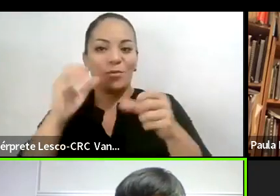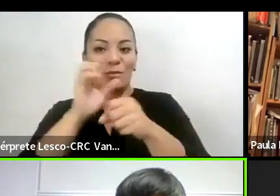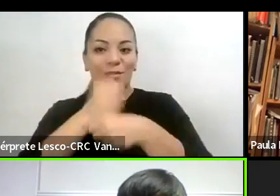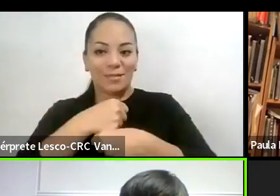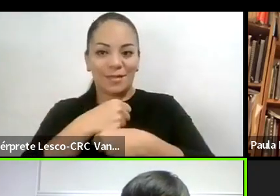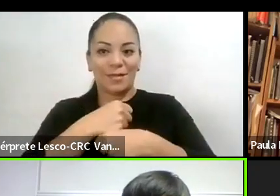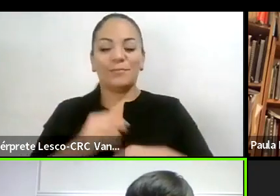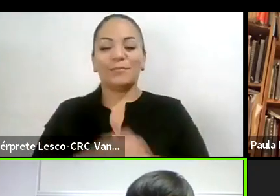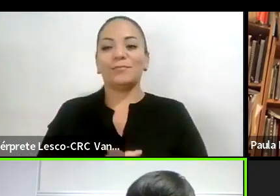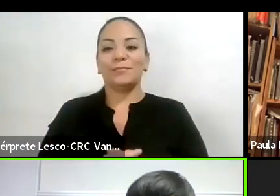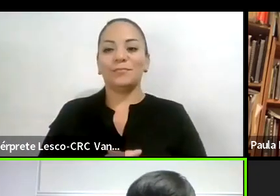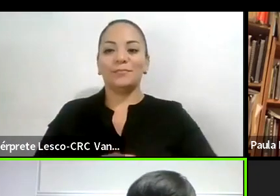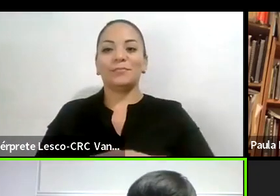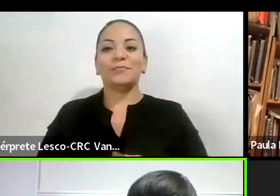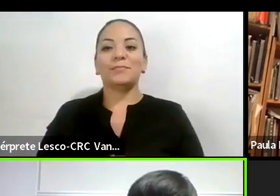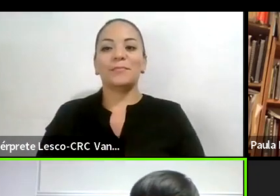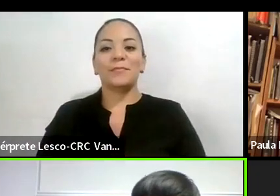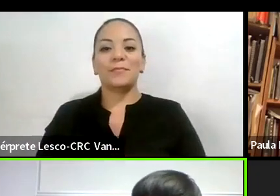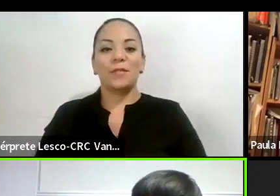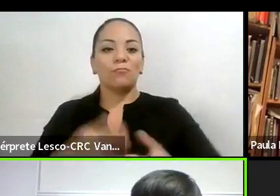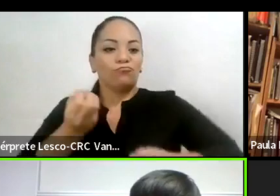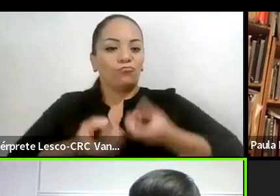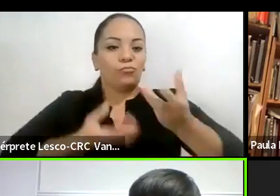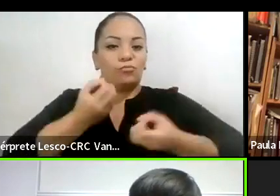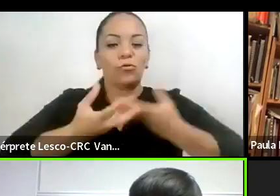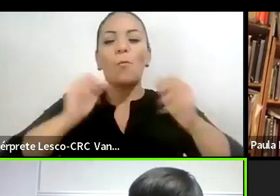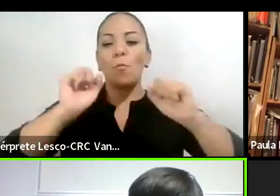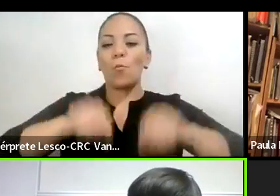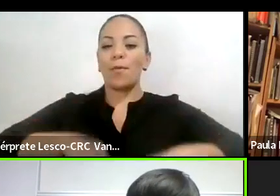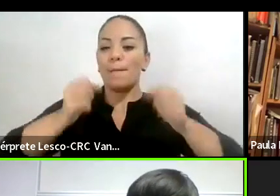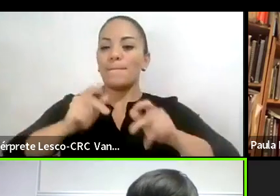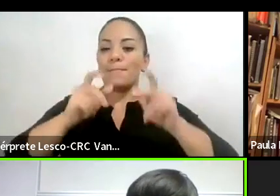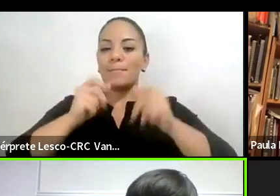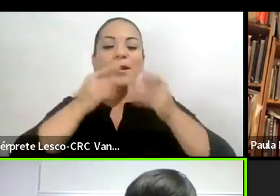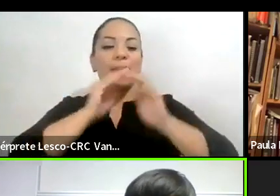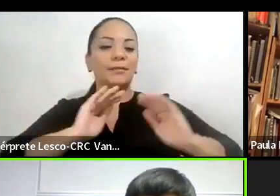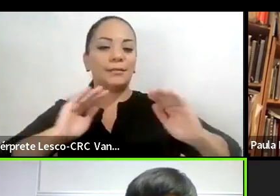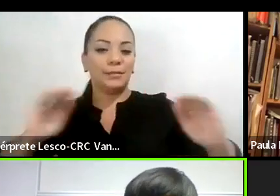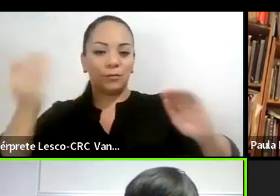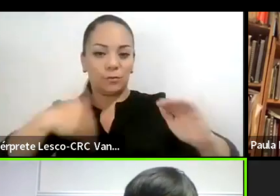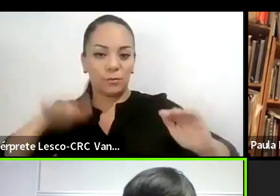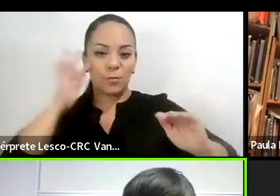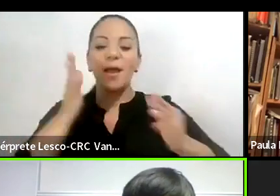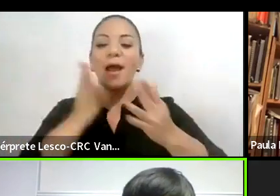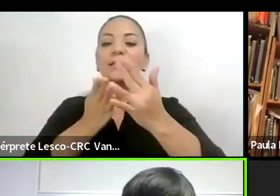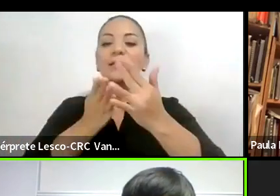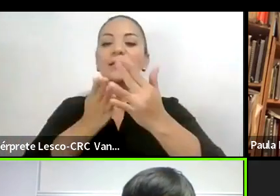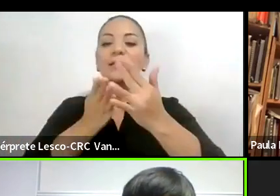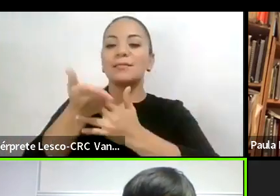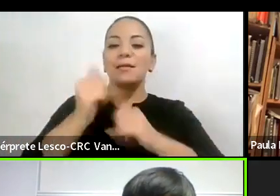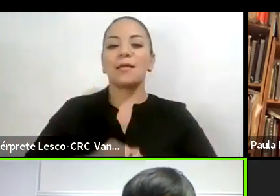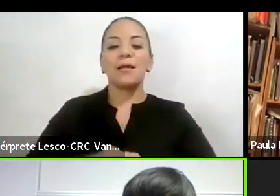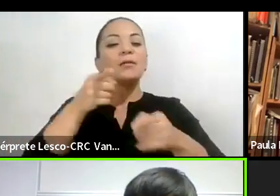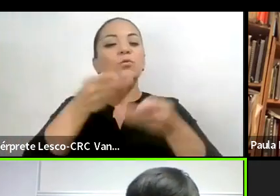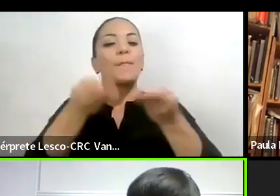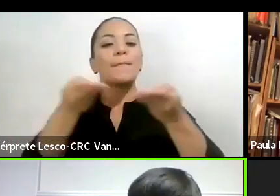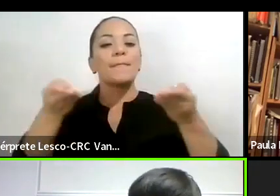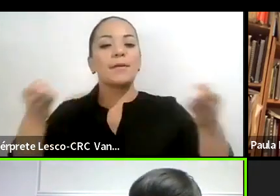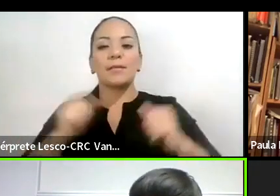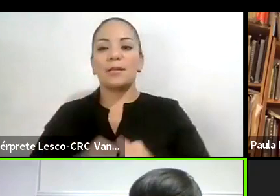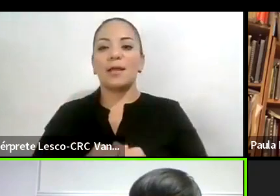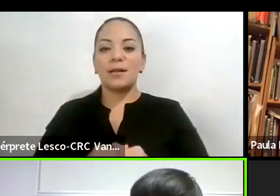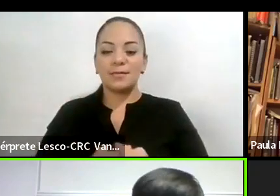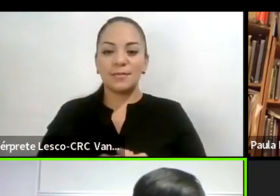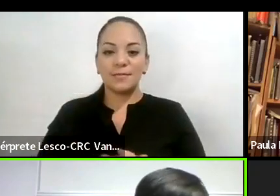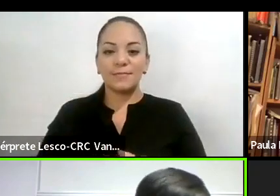vernáculo gestual que pueden permitir a niños y niñas acceder a estos materiales artísticos que